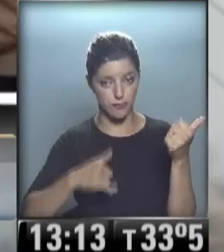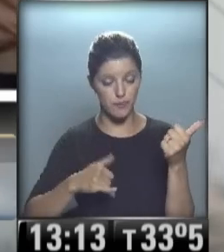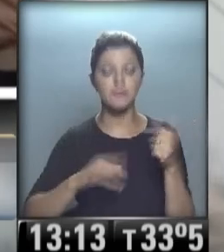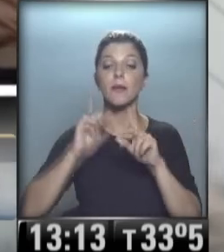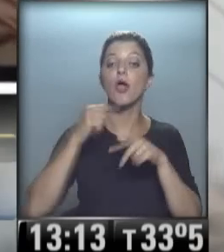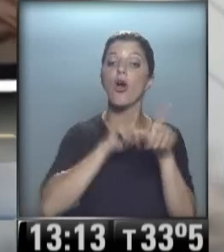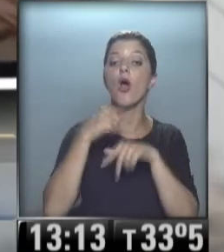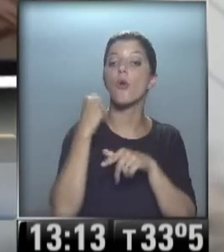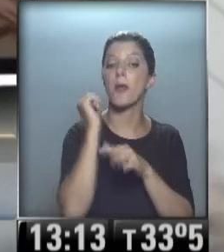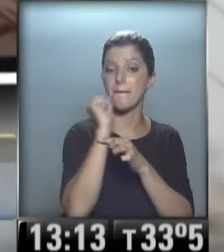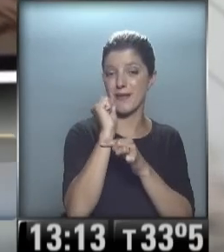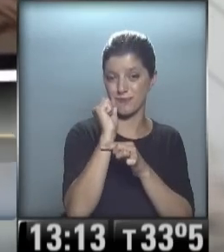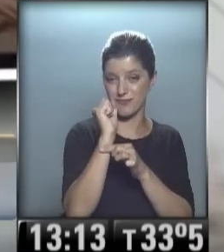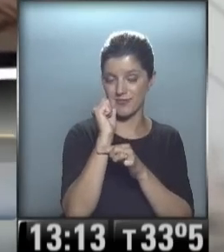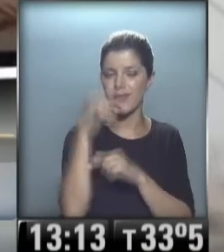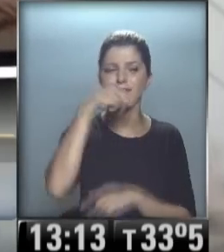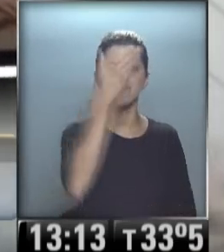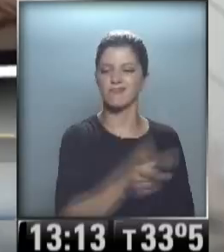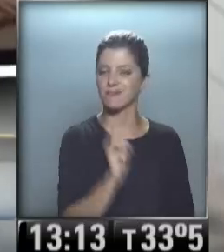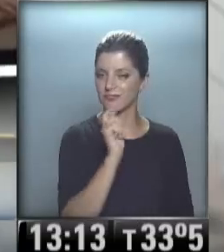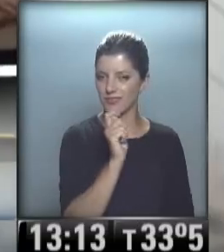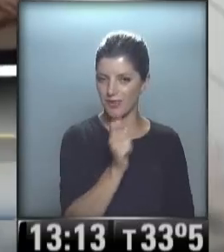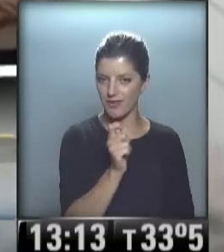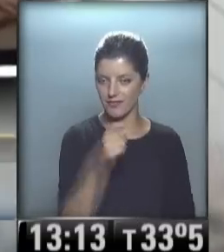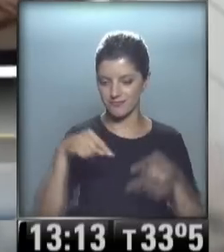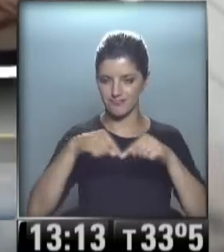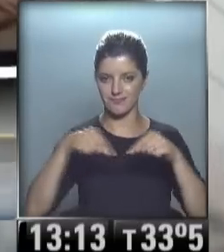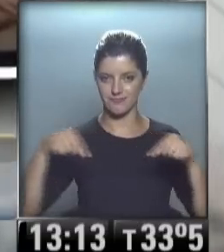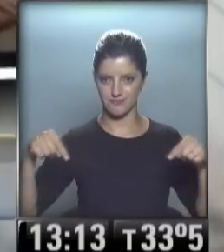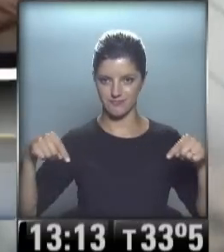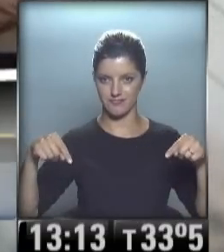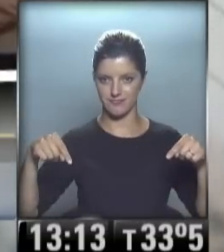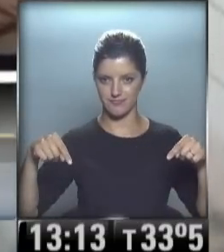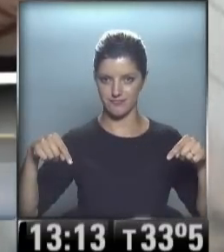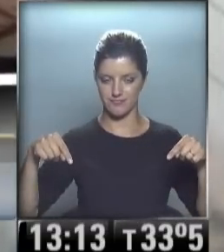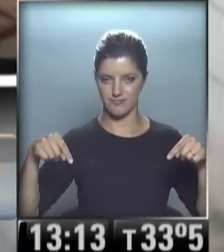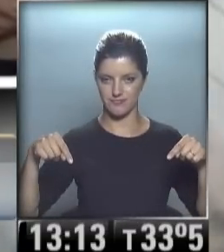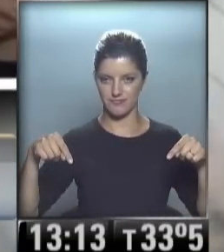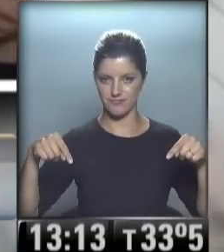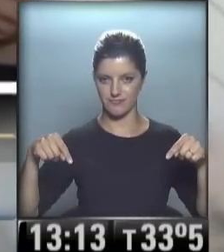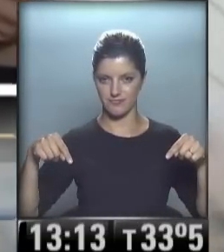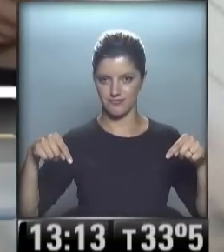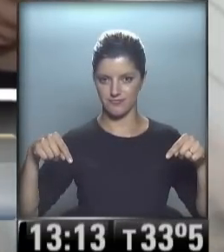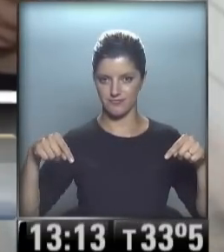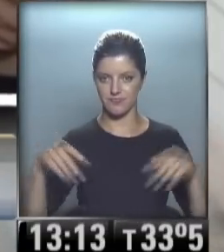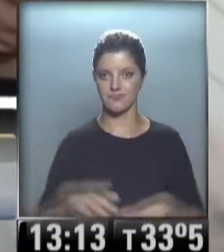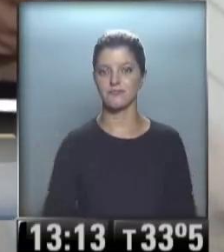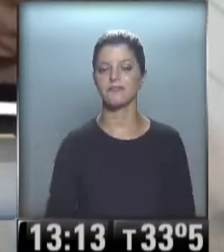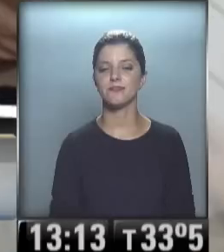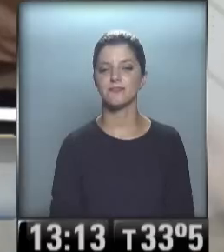experimentales Quién es nuestro personaje de hoy 0800 tri4 1777 y